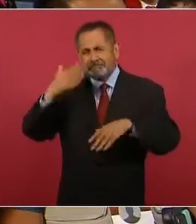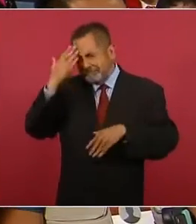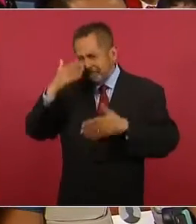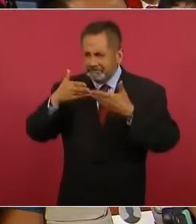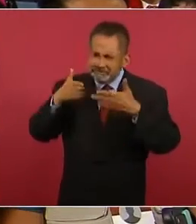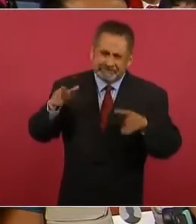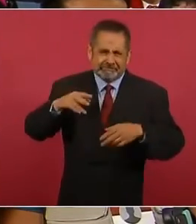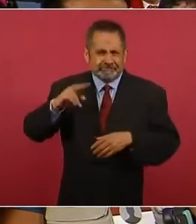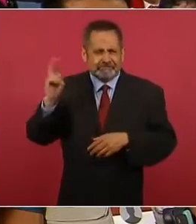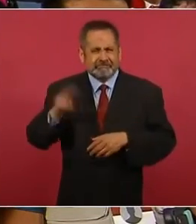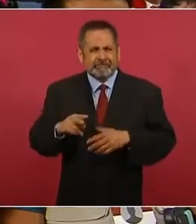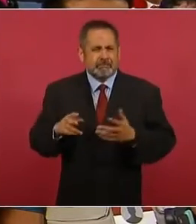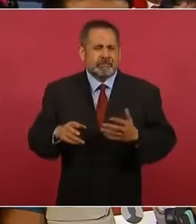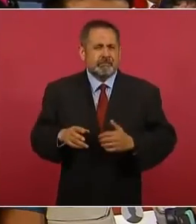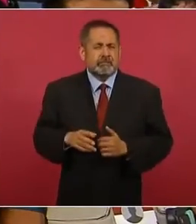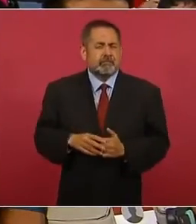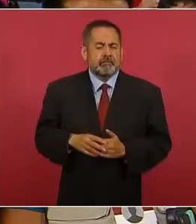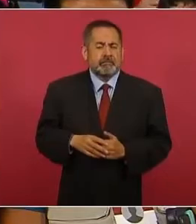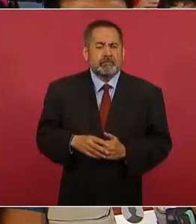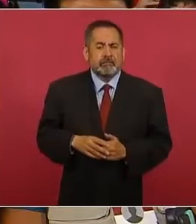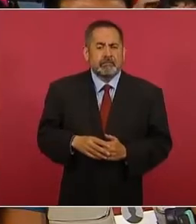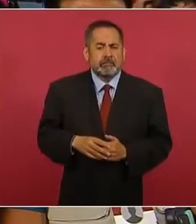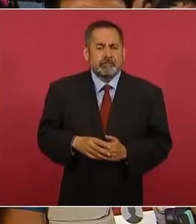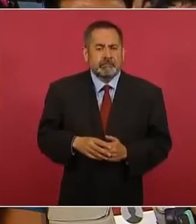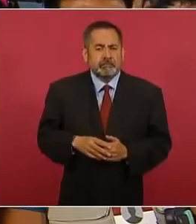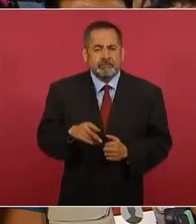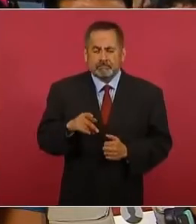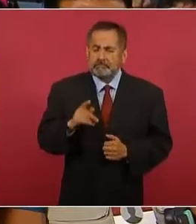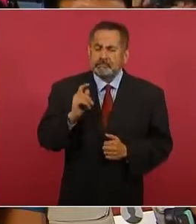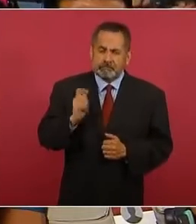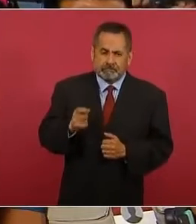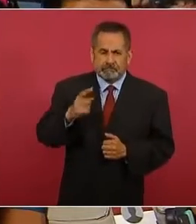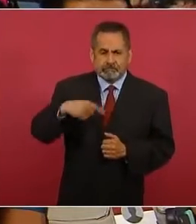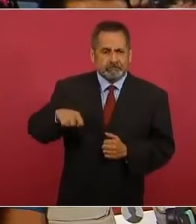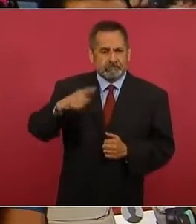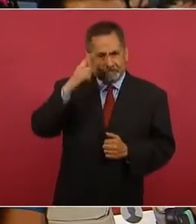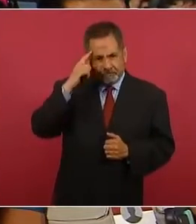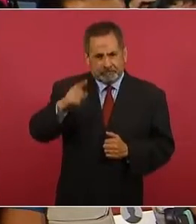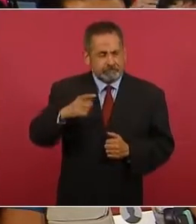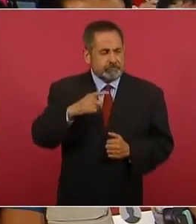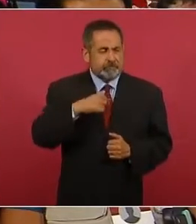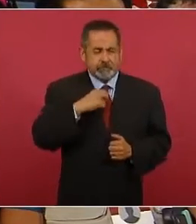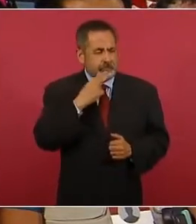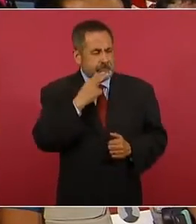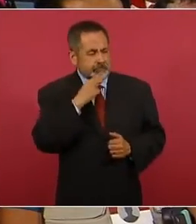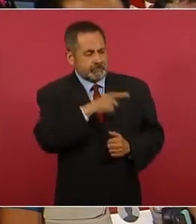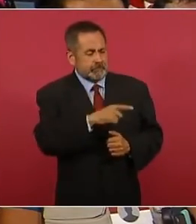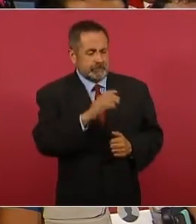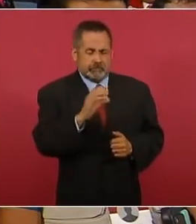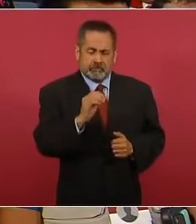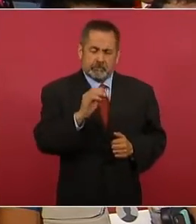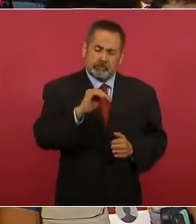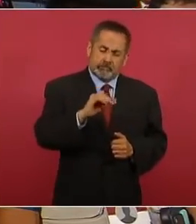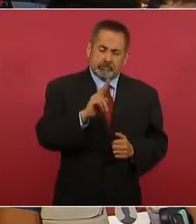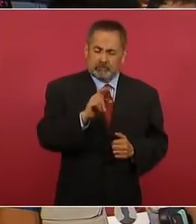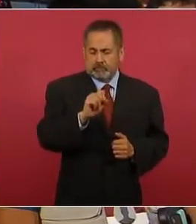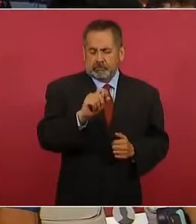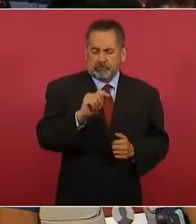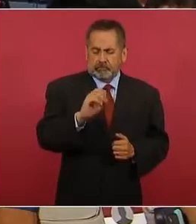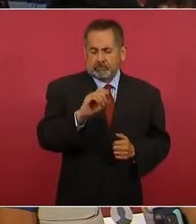que pues, se está haciendo todo para ya no usar combustóleo, para